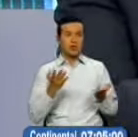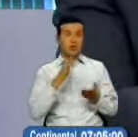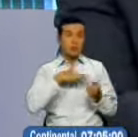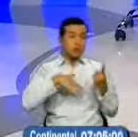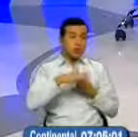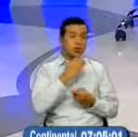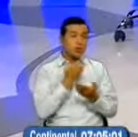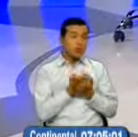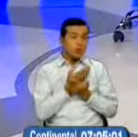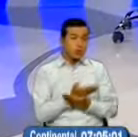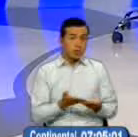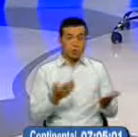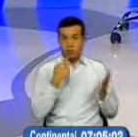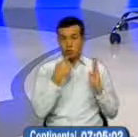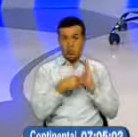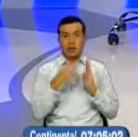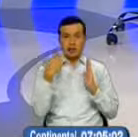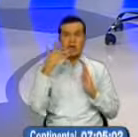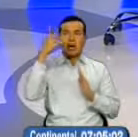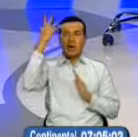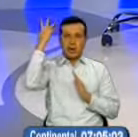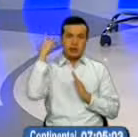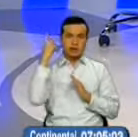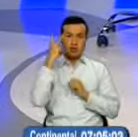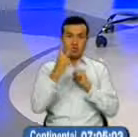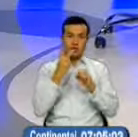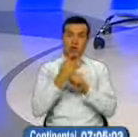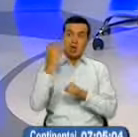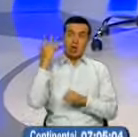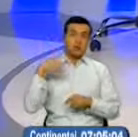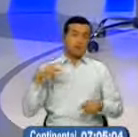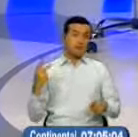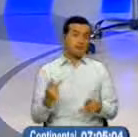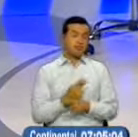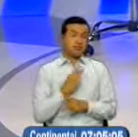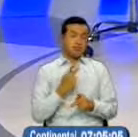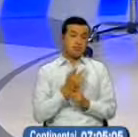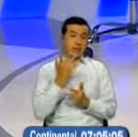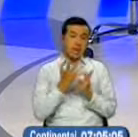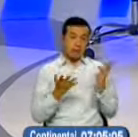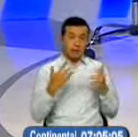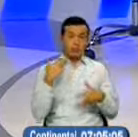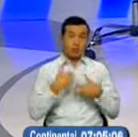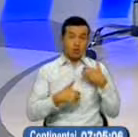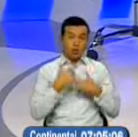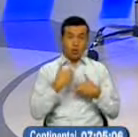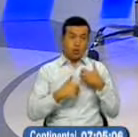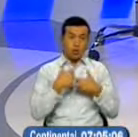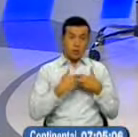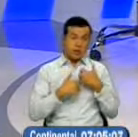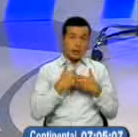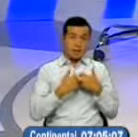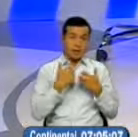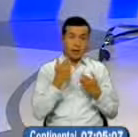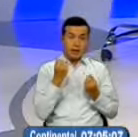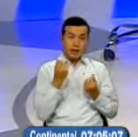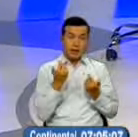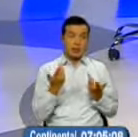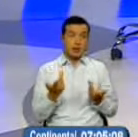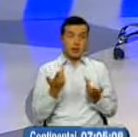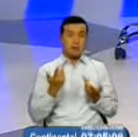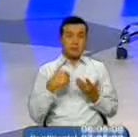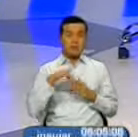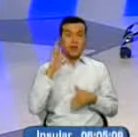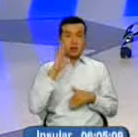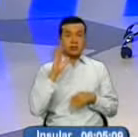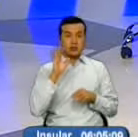económica particular con lo que pasamos los dos últimos años pudiese haber tenido un efecto de reversión. Así es. Por tanto, hay que medirlo más